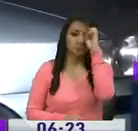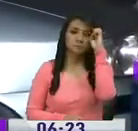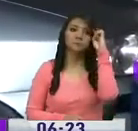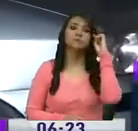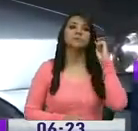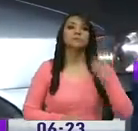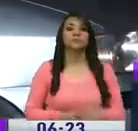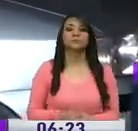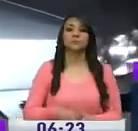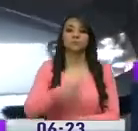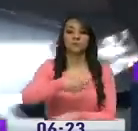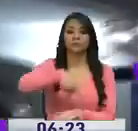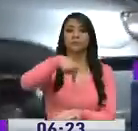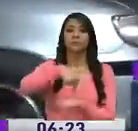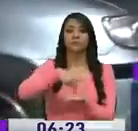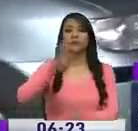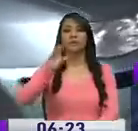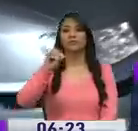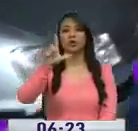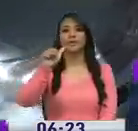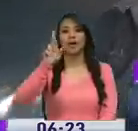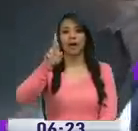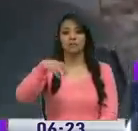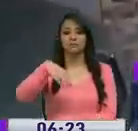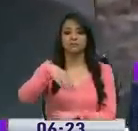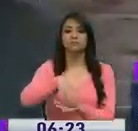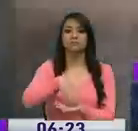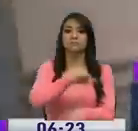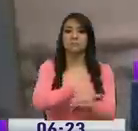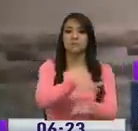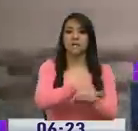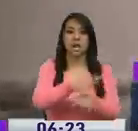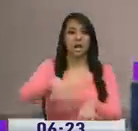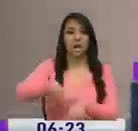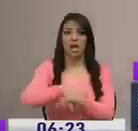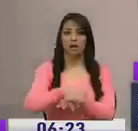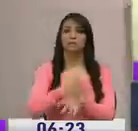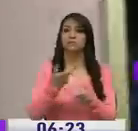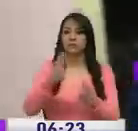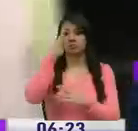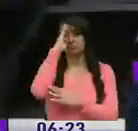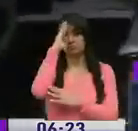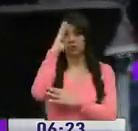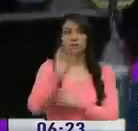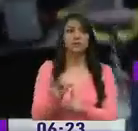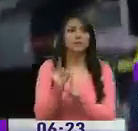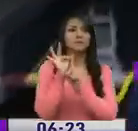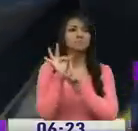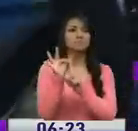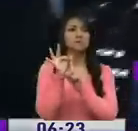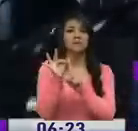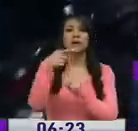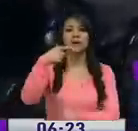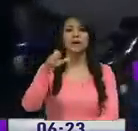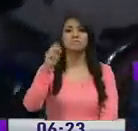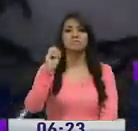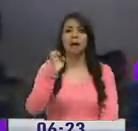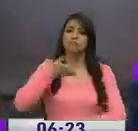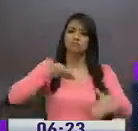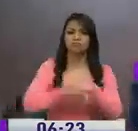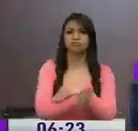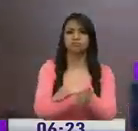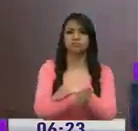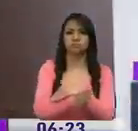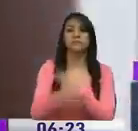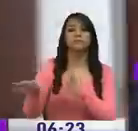hasta la parroquia de Puerto Bolívar del cantón machala llegaron los agentes policiales de la unidad de inteligencia antinarcóticos con